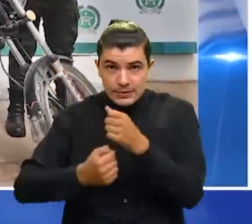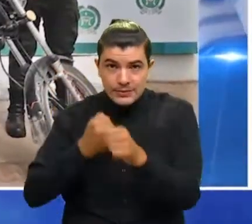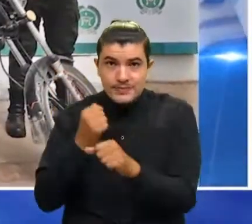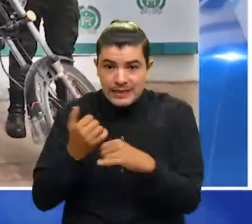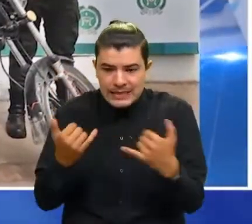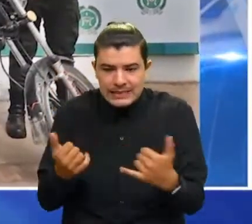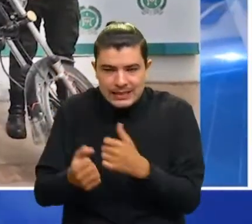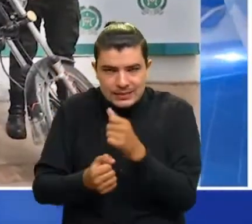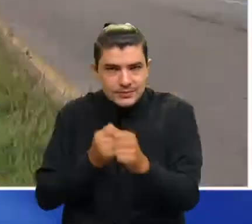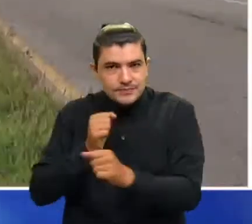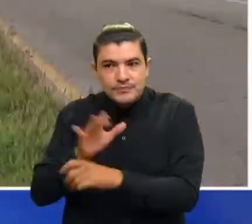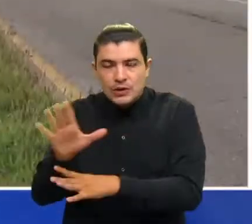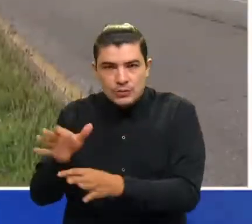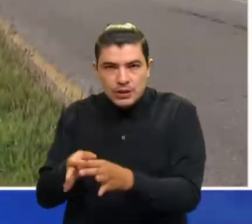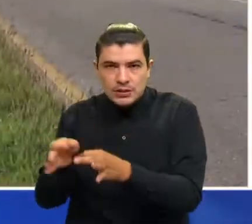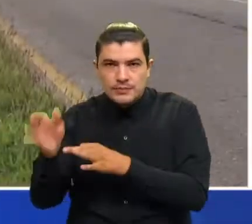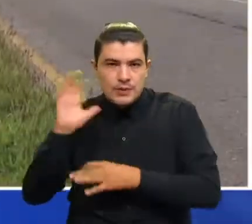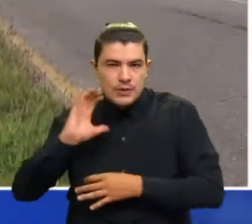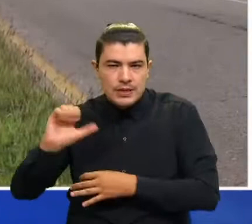en el municipio de Ocaña.